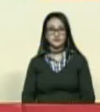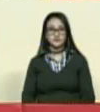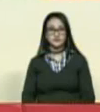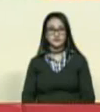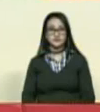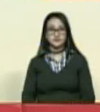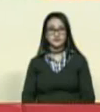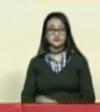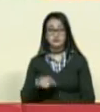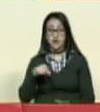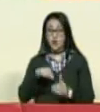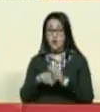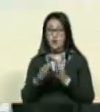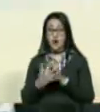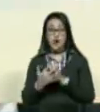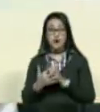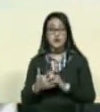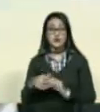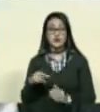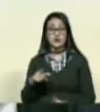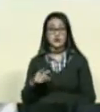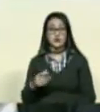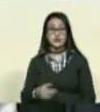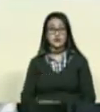Viene de los barrios.